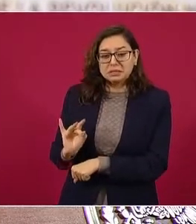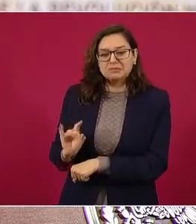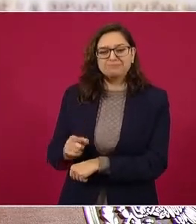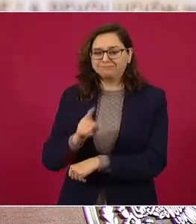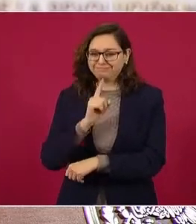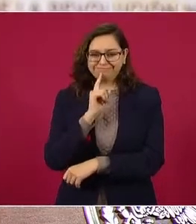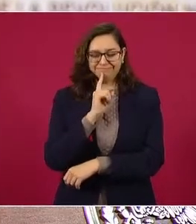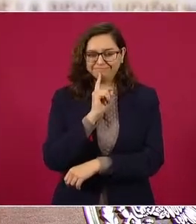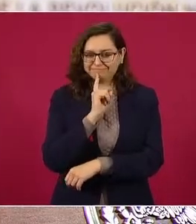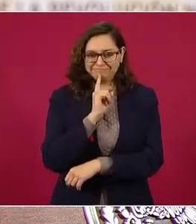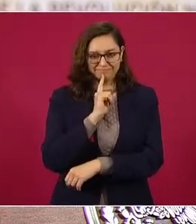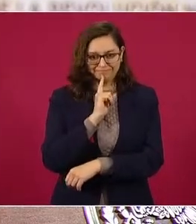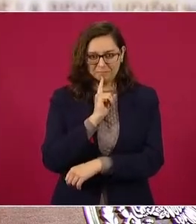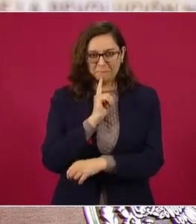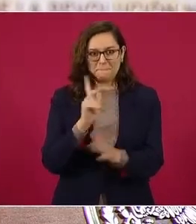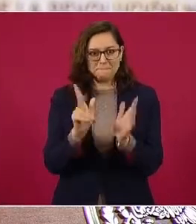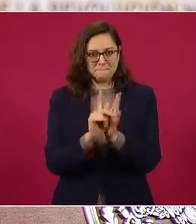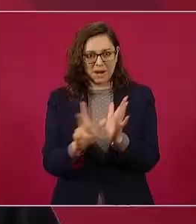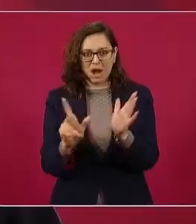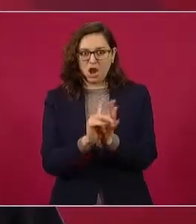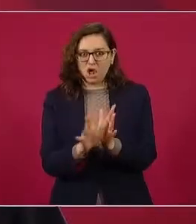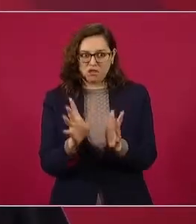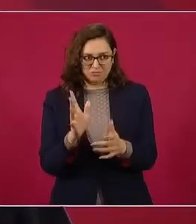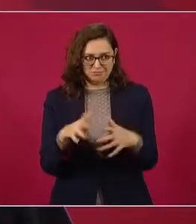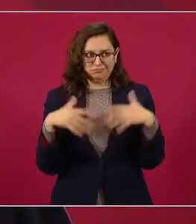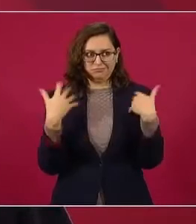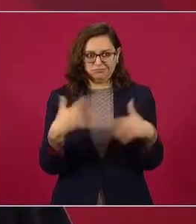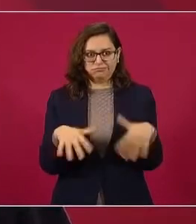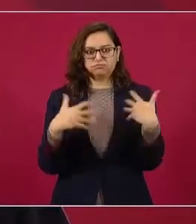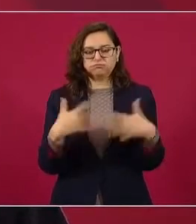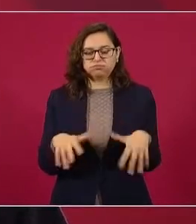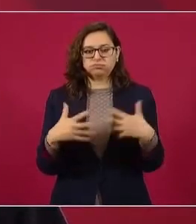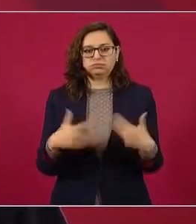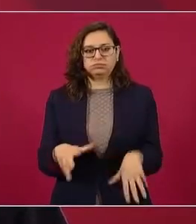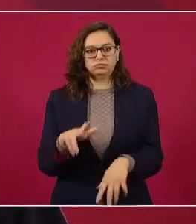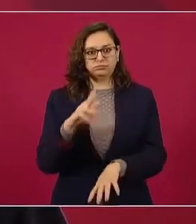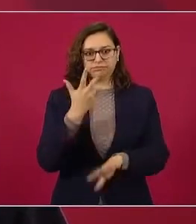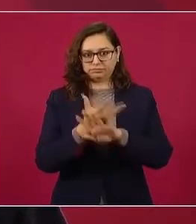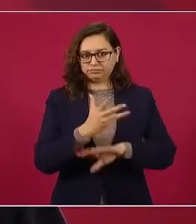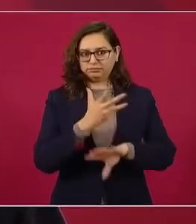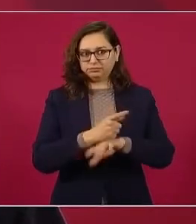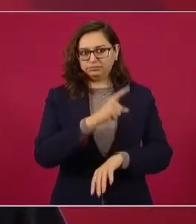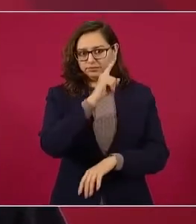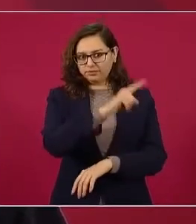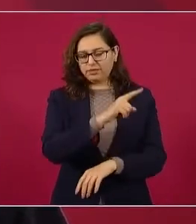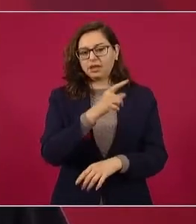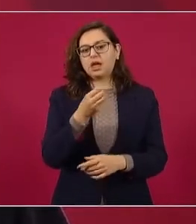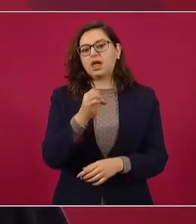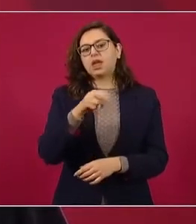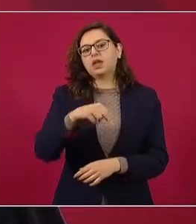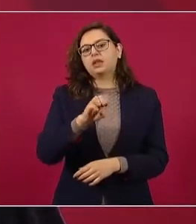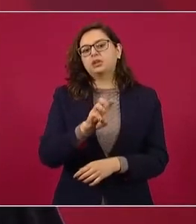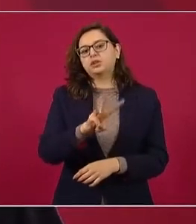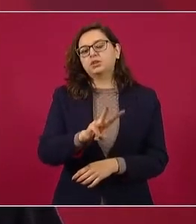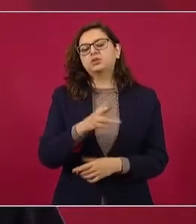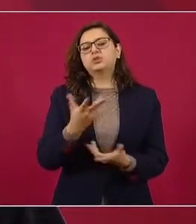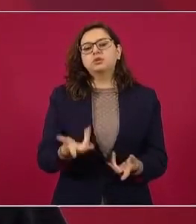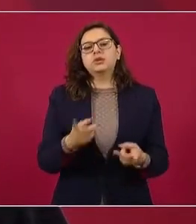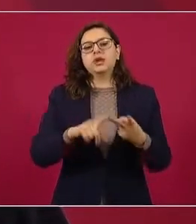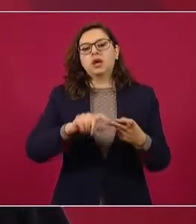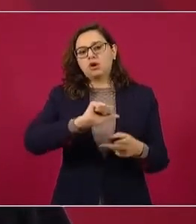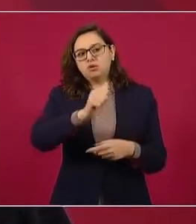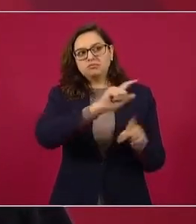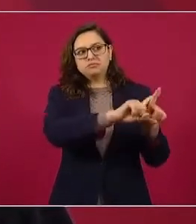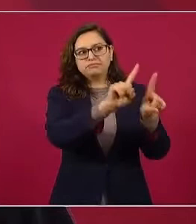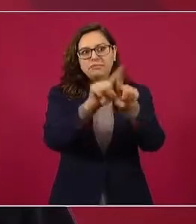poco tirajes, no, tienen influencia en el New York Times, en Wall Street